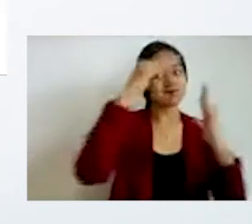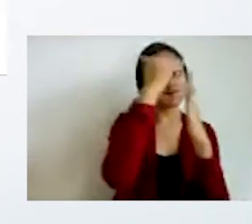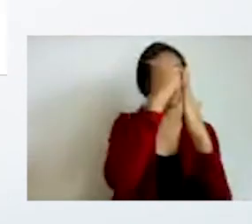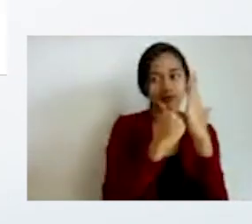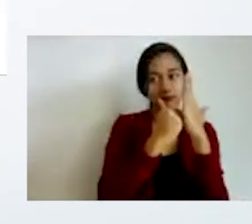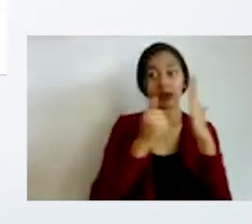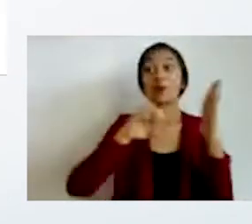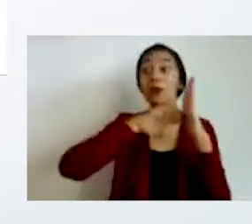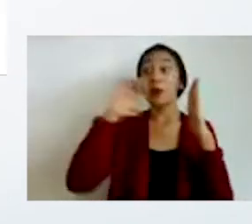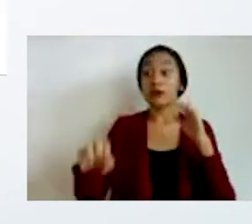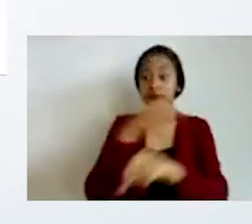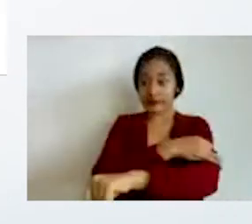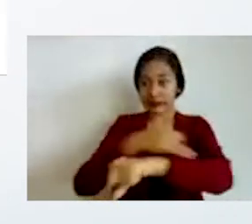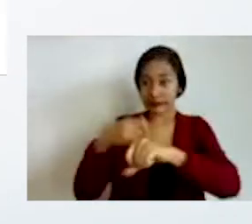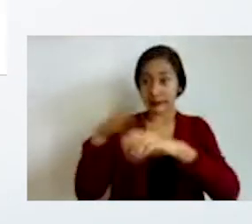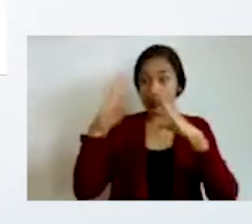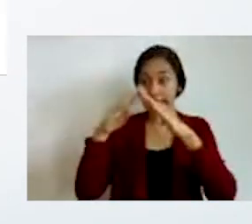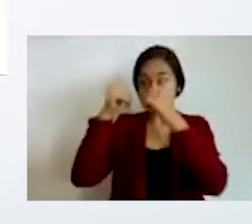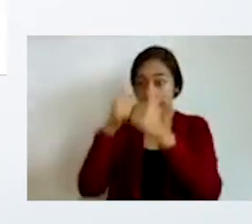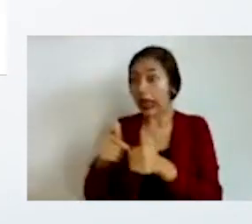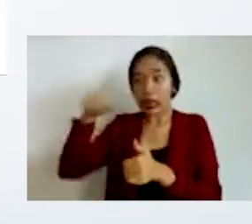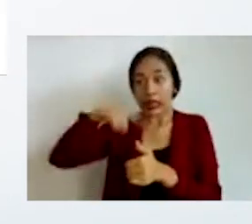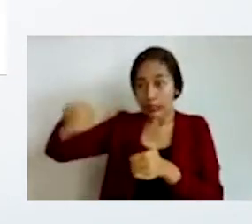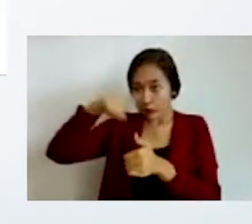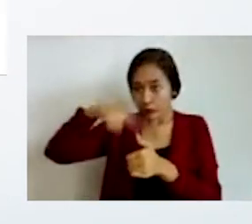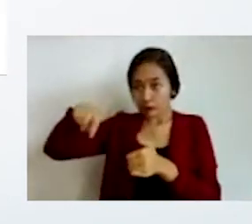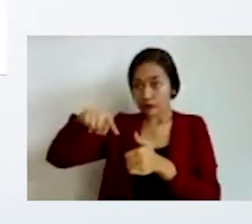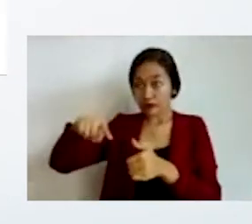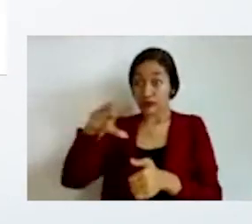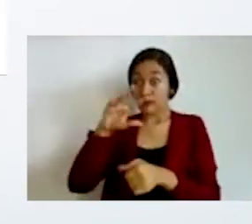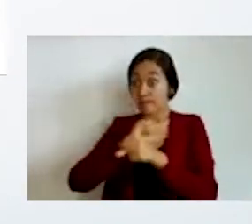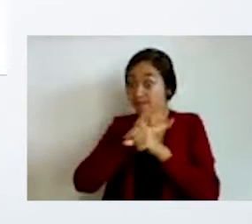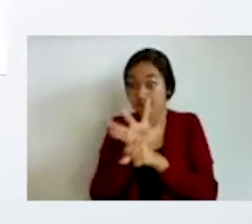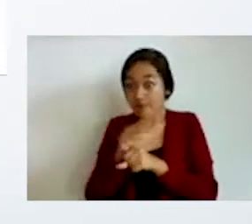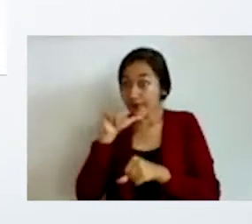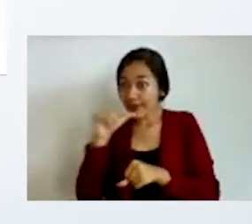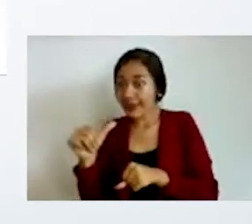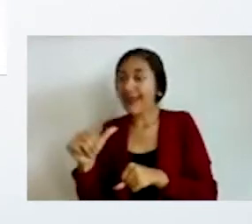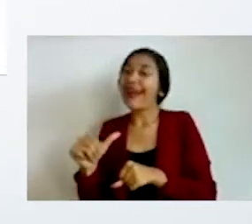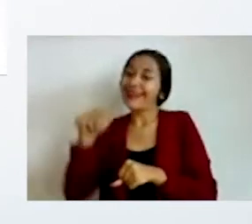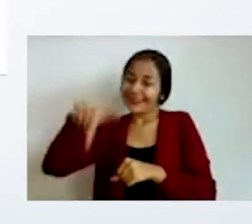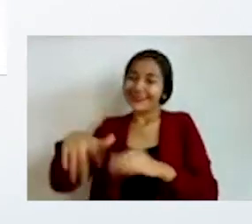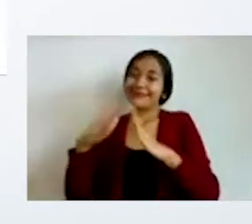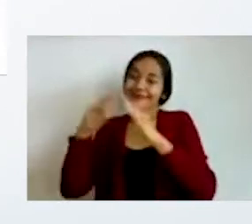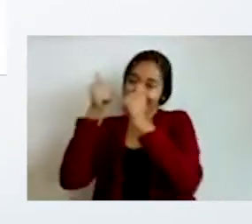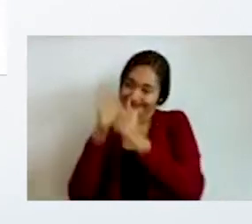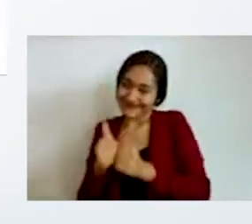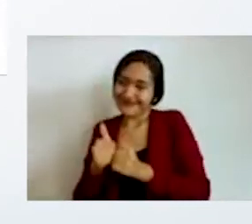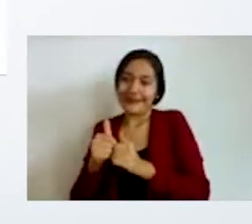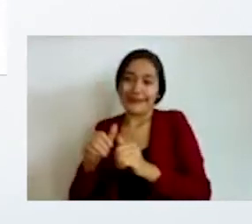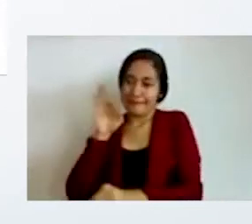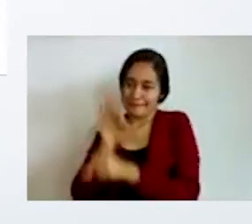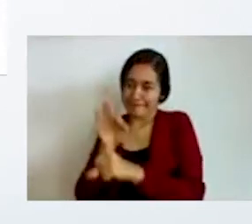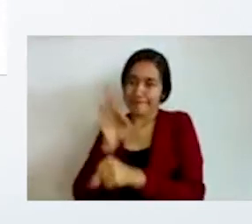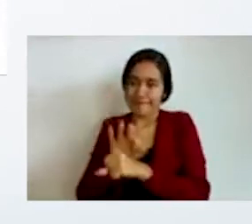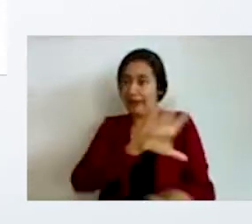está contagiado, pues van a permanecer libres de contagio. Pero si alguno está contagiado, va a diseminar